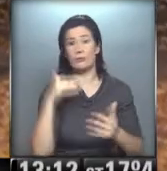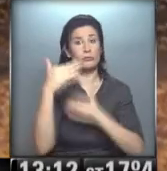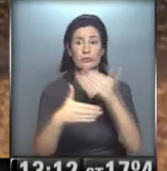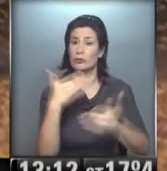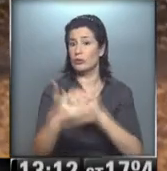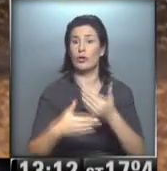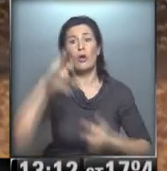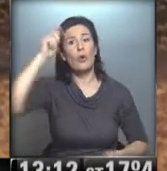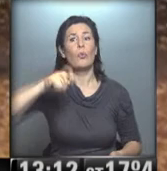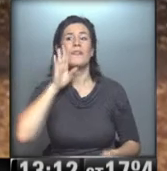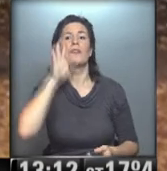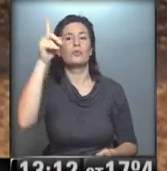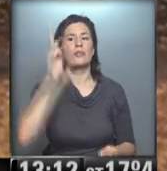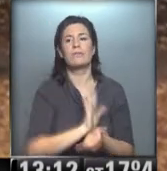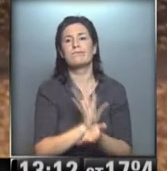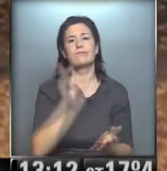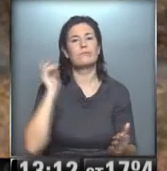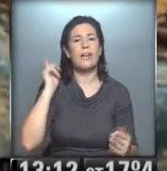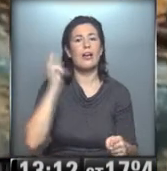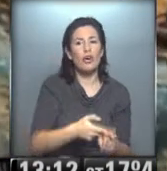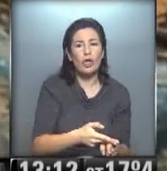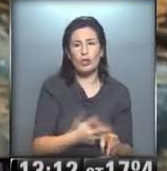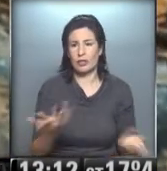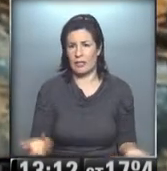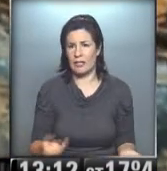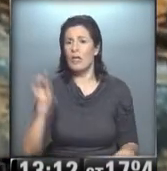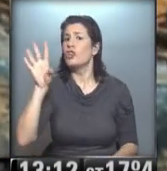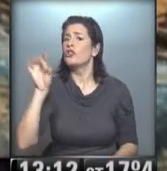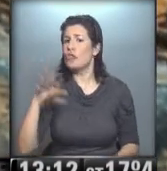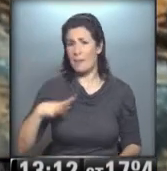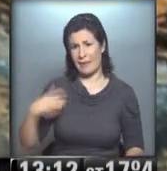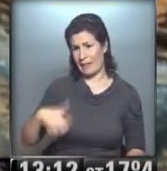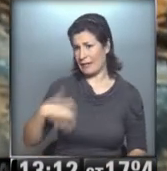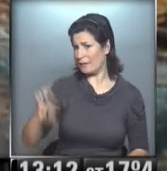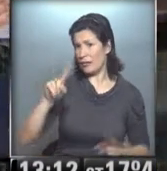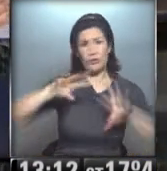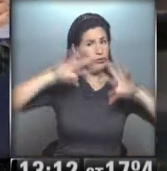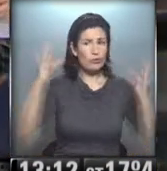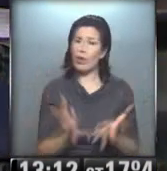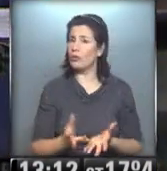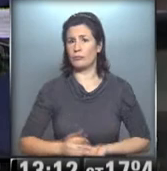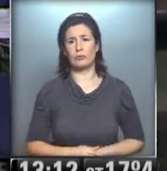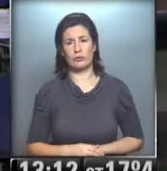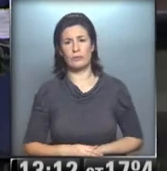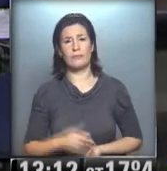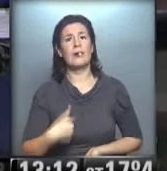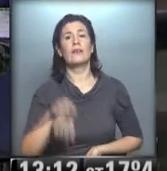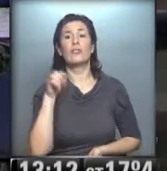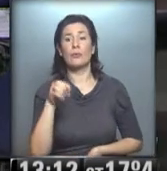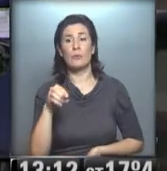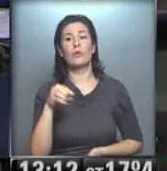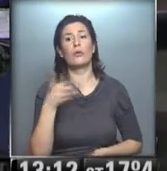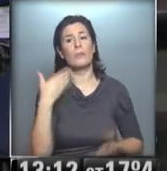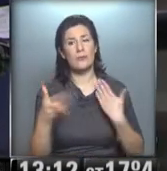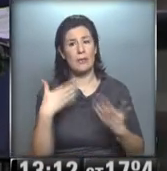sólo argentina son todos los países es global que es internacional y en minutos vamos a estar compartiendo